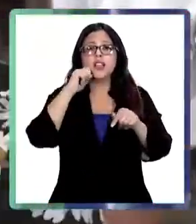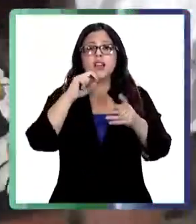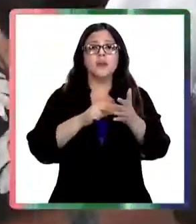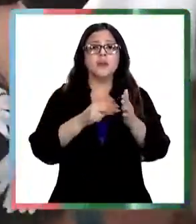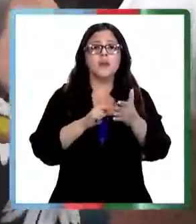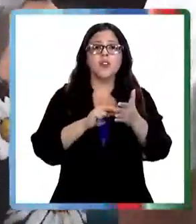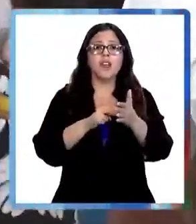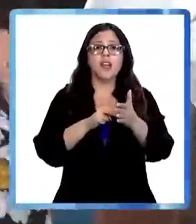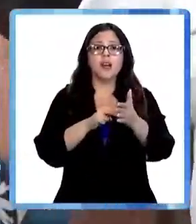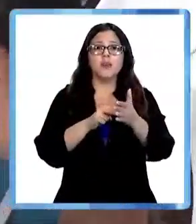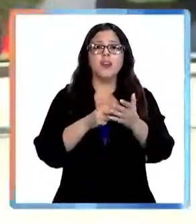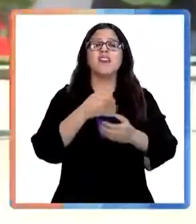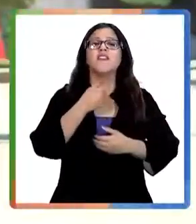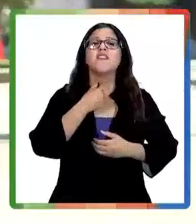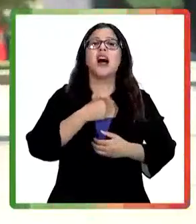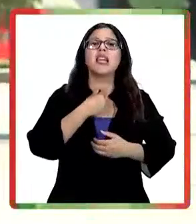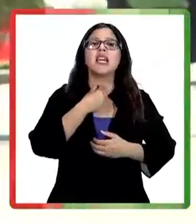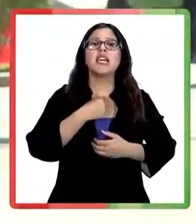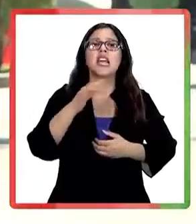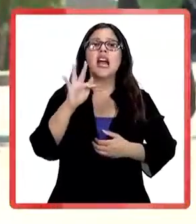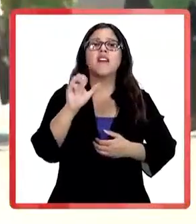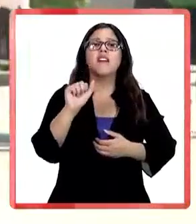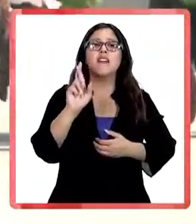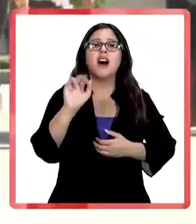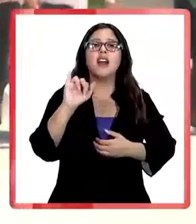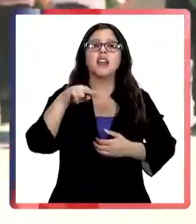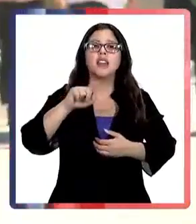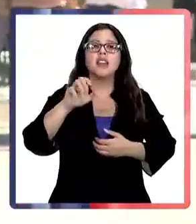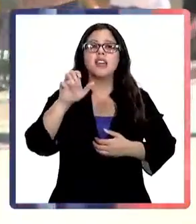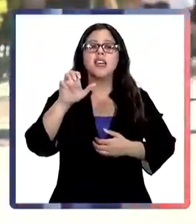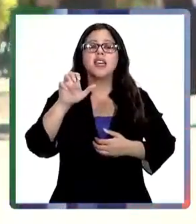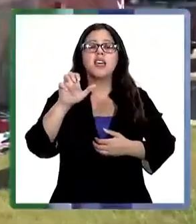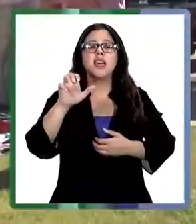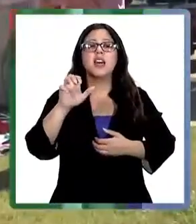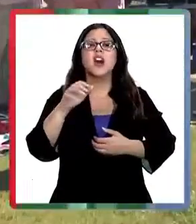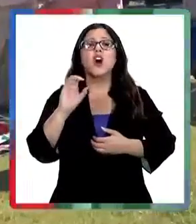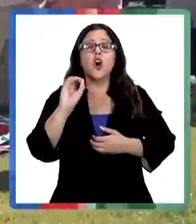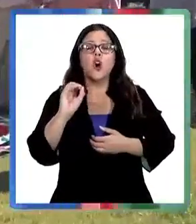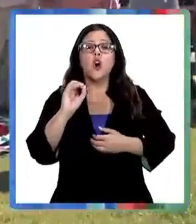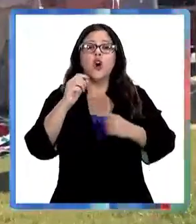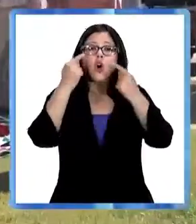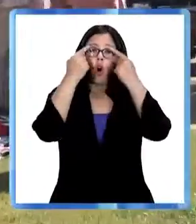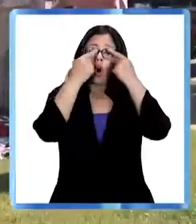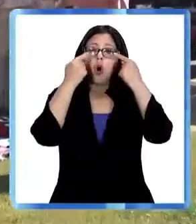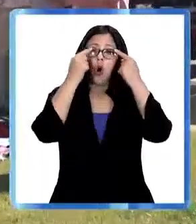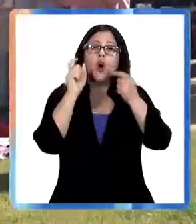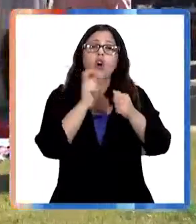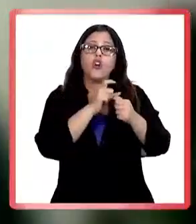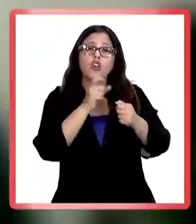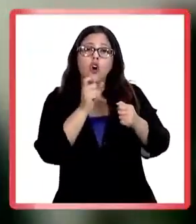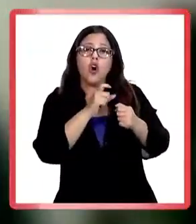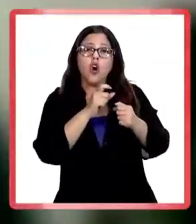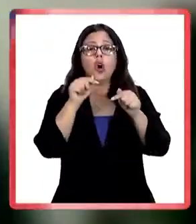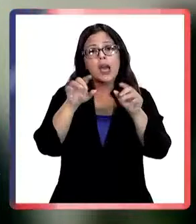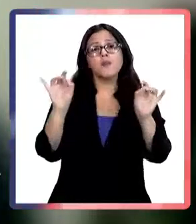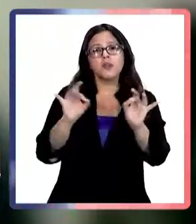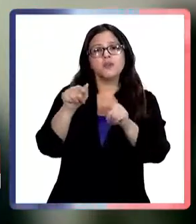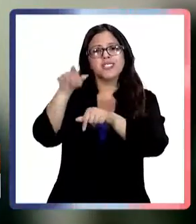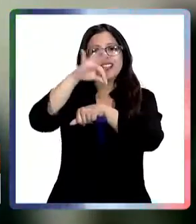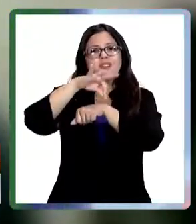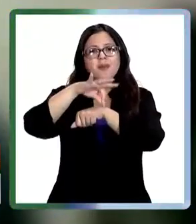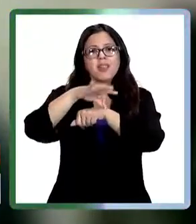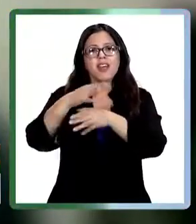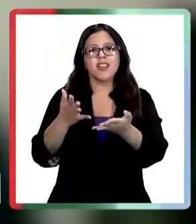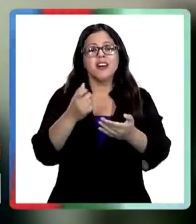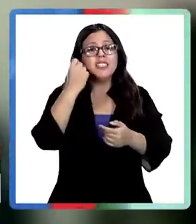da compromiso faríngeo, entonces uno sabe que si un niño tiene el ojo rojo, tiene conjuntivitis, está con síntomas respiratorios, probablemente es un adenovirus. Uno sabe